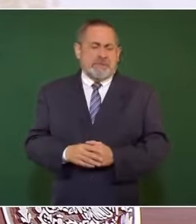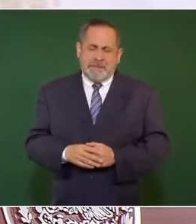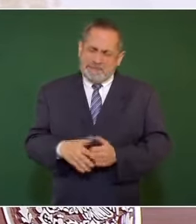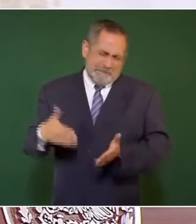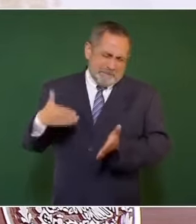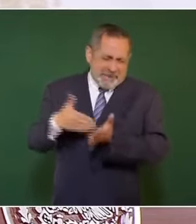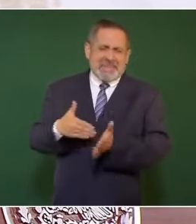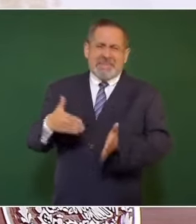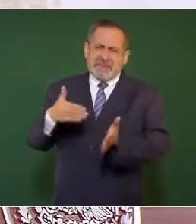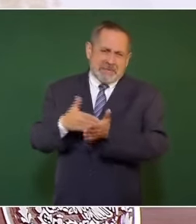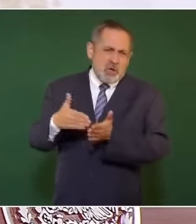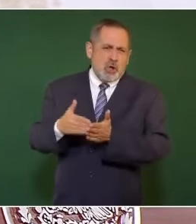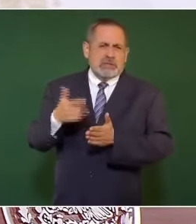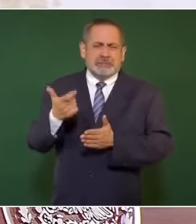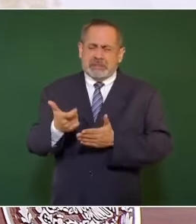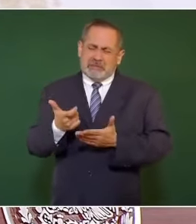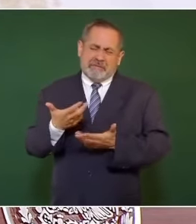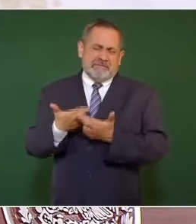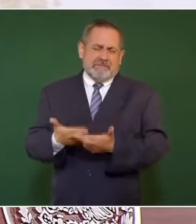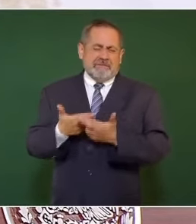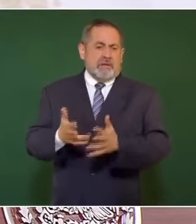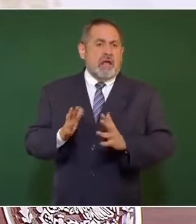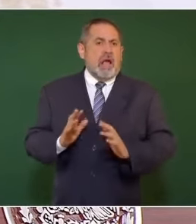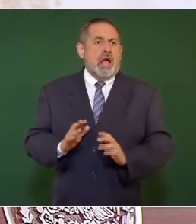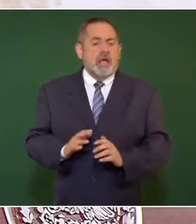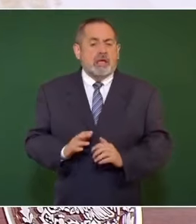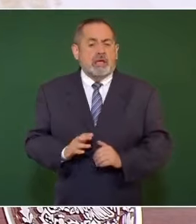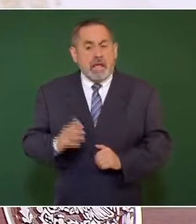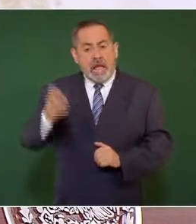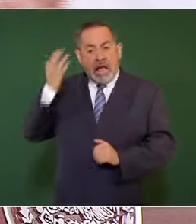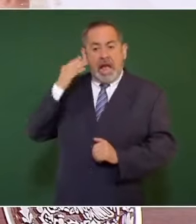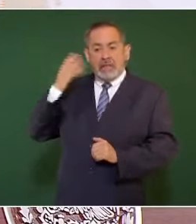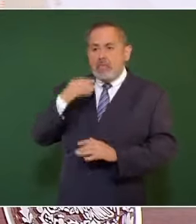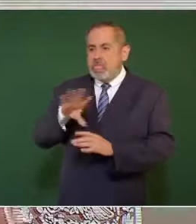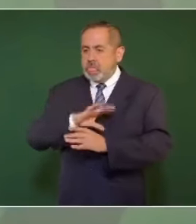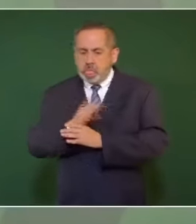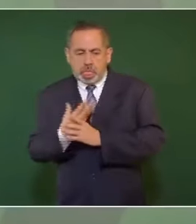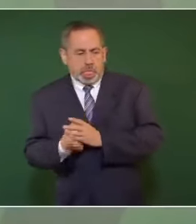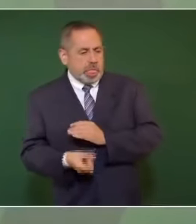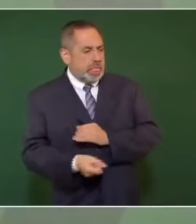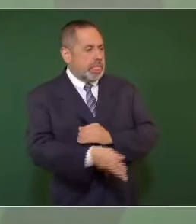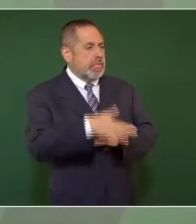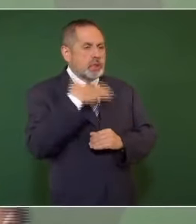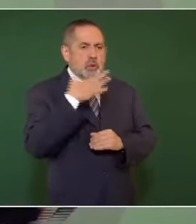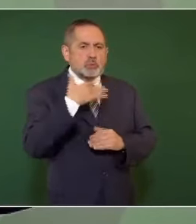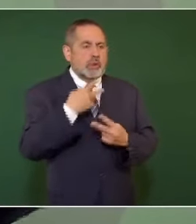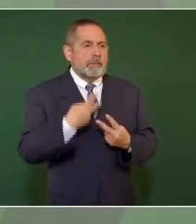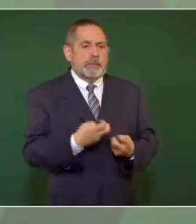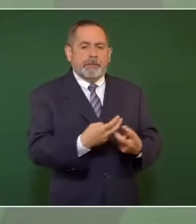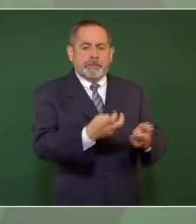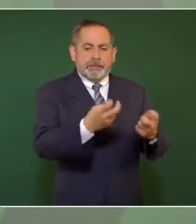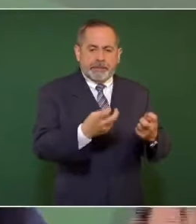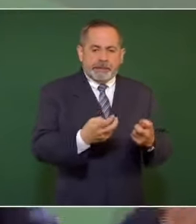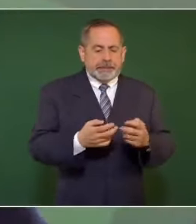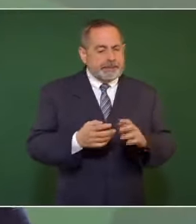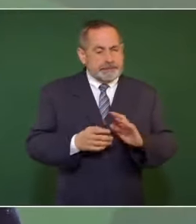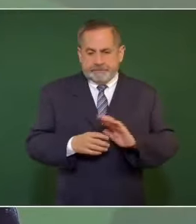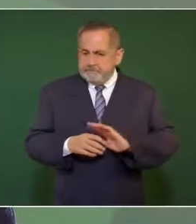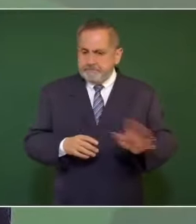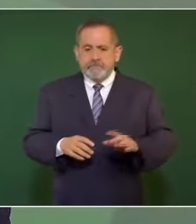miles de millones de pesos que antes iban por el caño de la corrupción, ahora se han